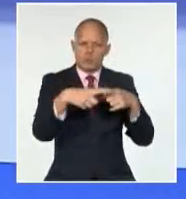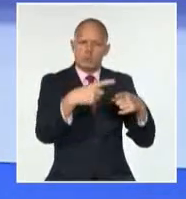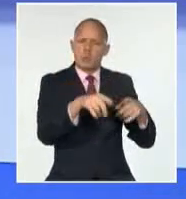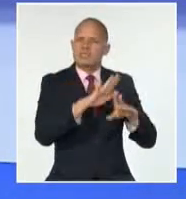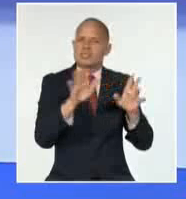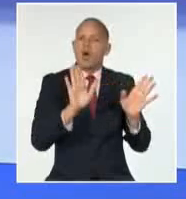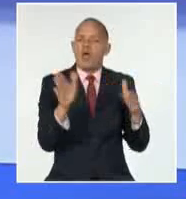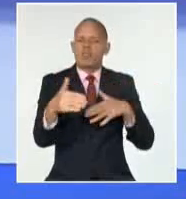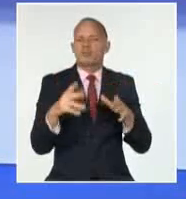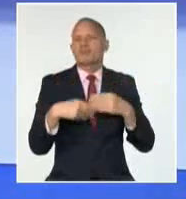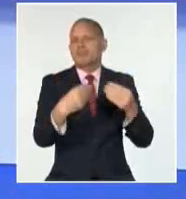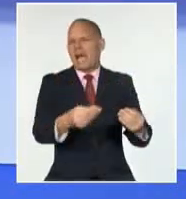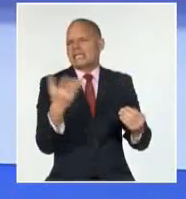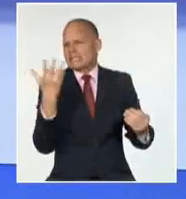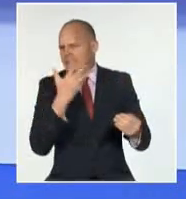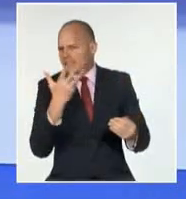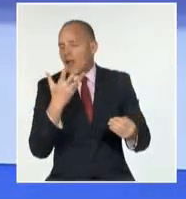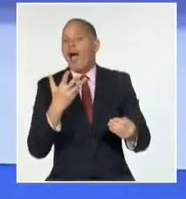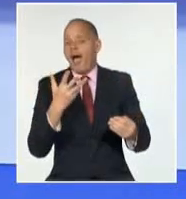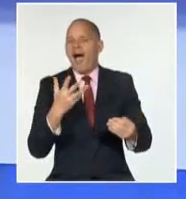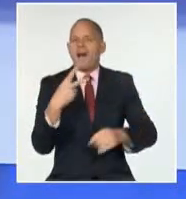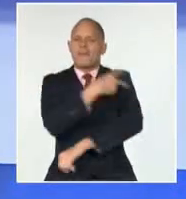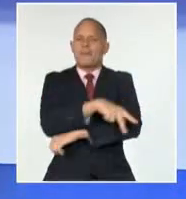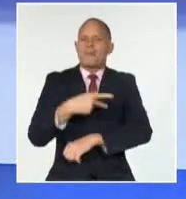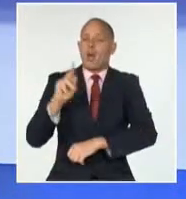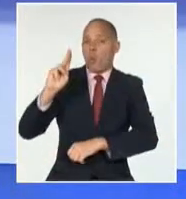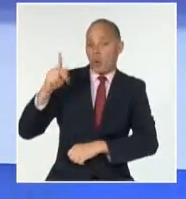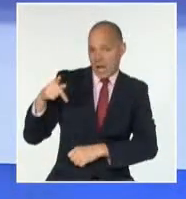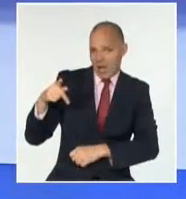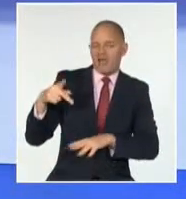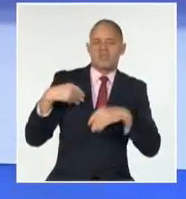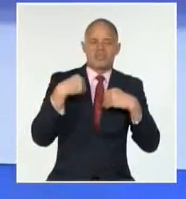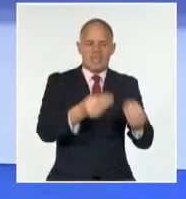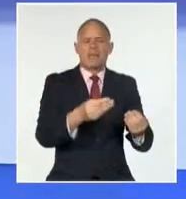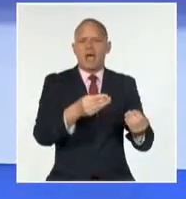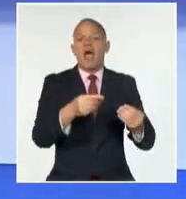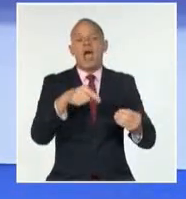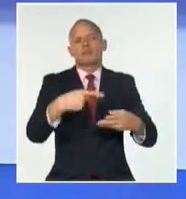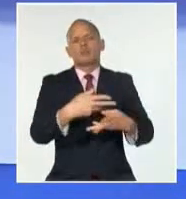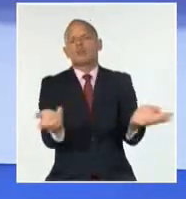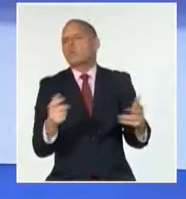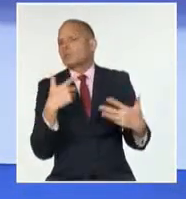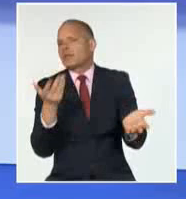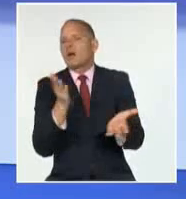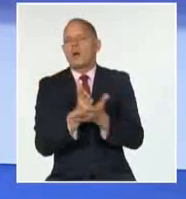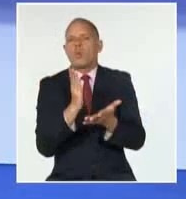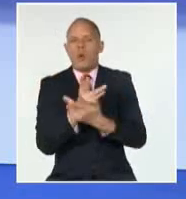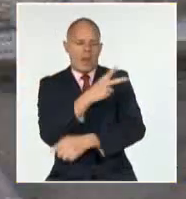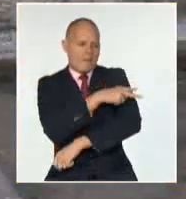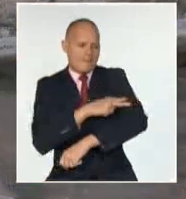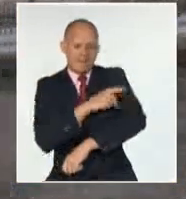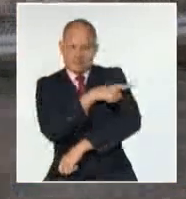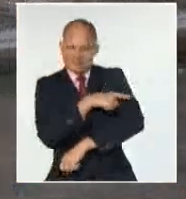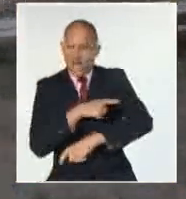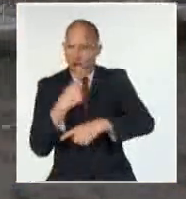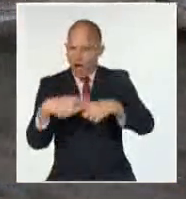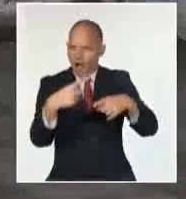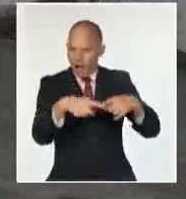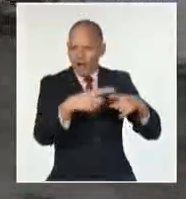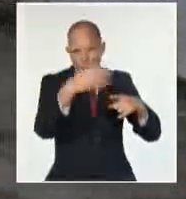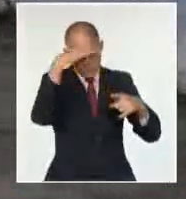Su contenido se distribuirá en escuelas de las enseñanzas especial, primaria y secundaria de varias provincias cubanas.